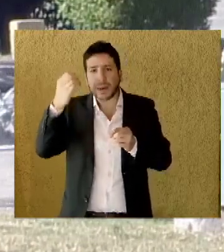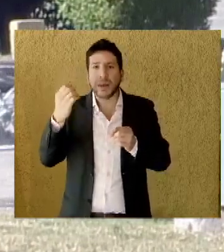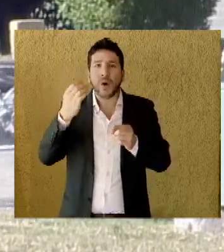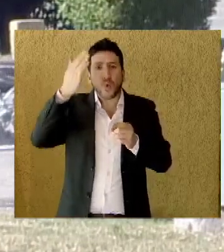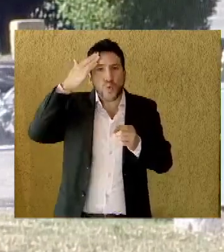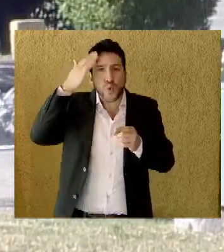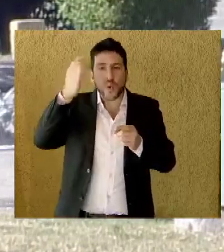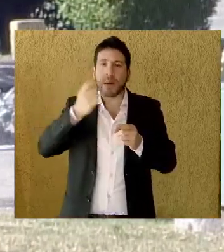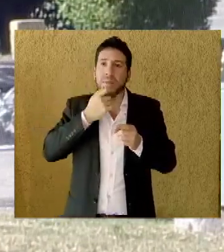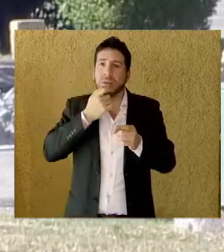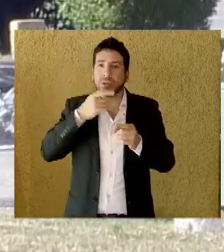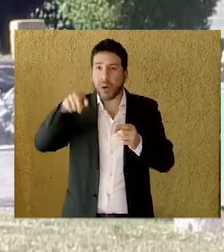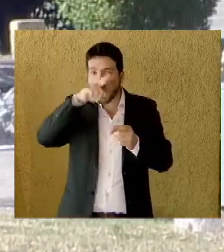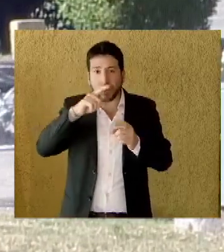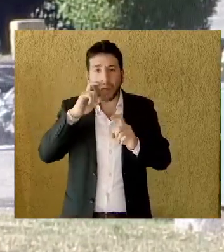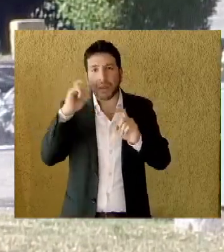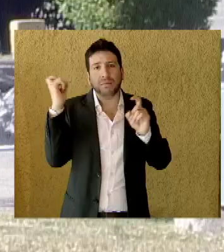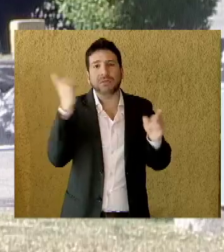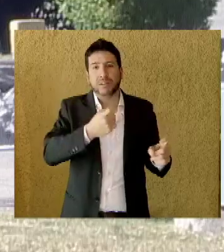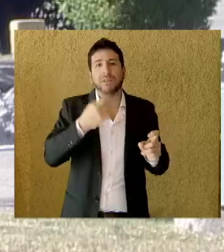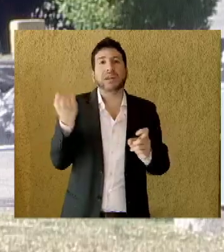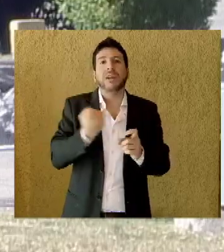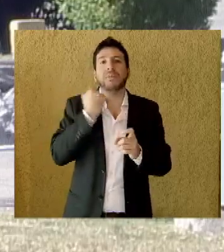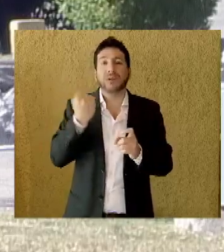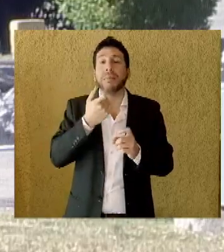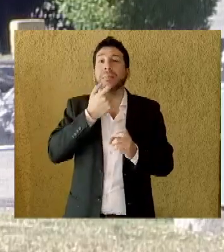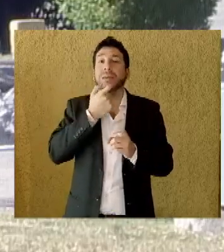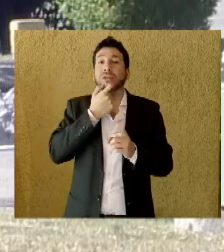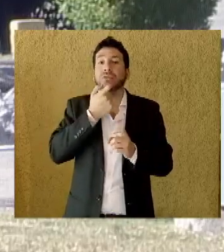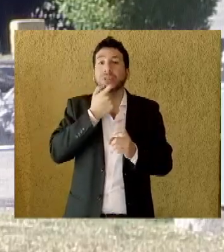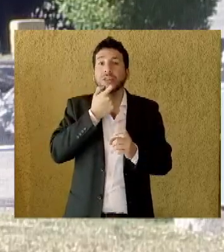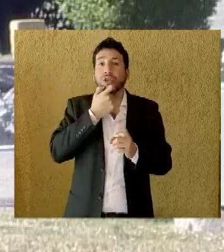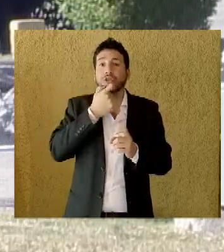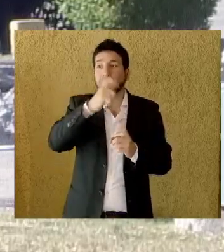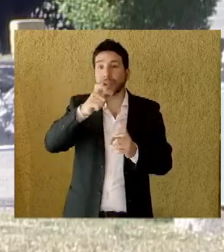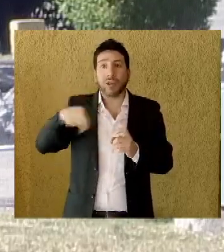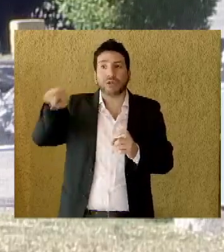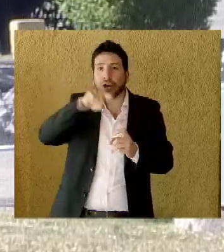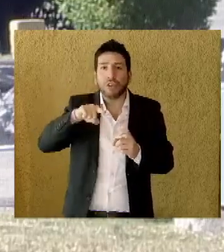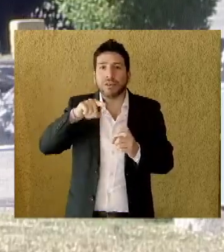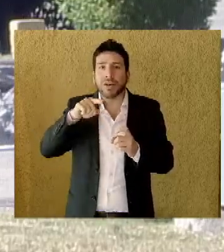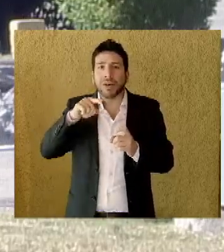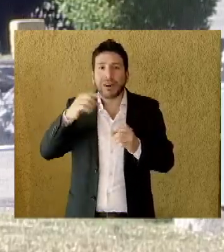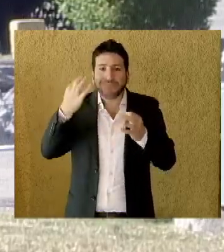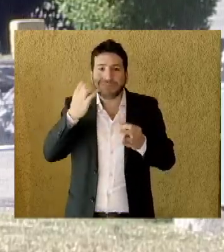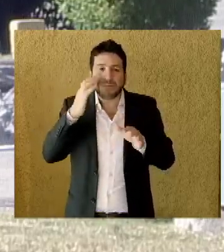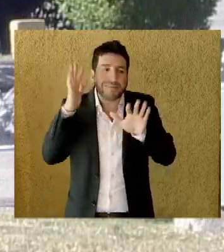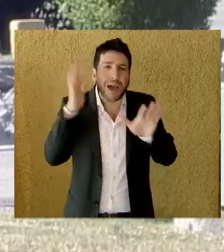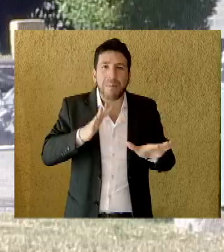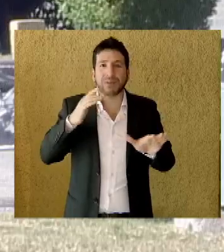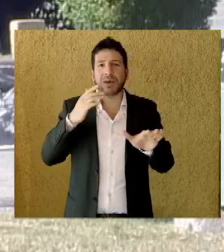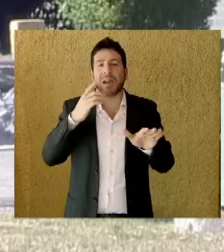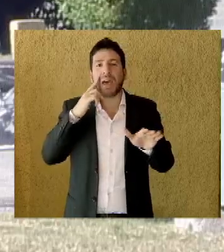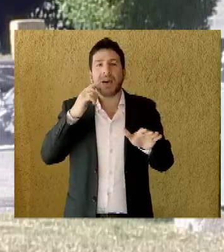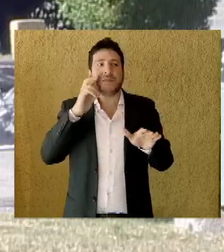que tiene la provincia de Mendoza y que sin lugar a dudas los mendocinos tenemos que ser parte justamente porque es la única manera de